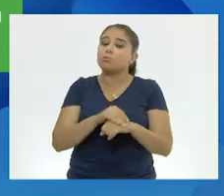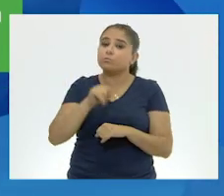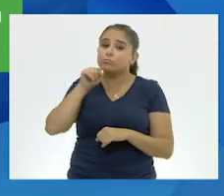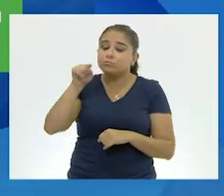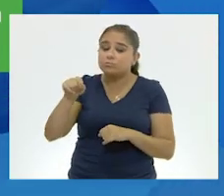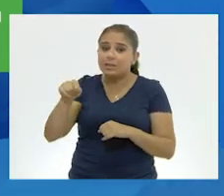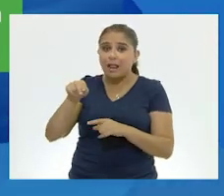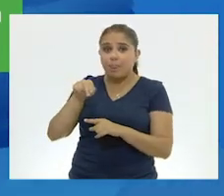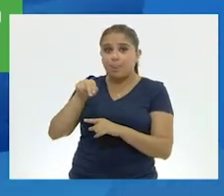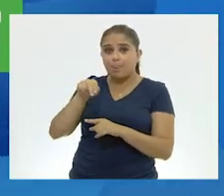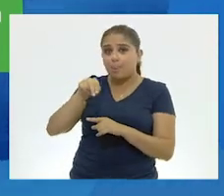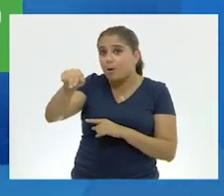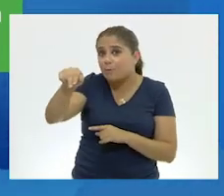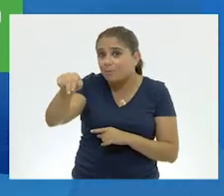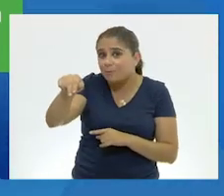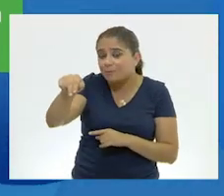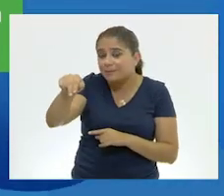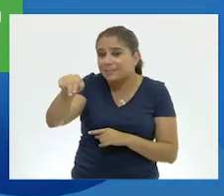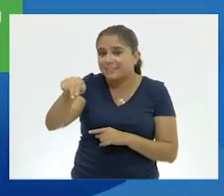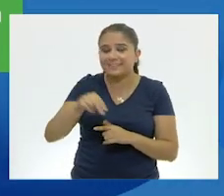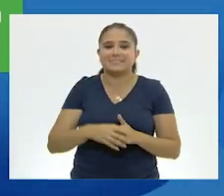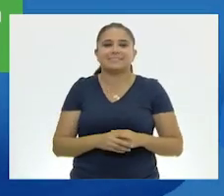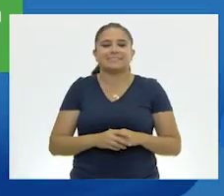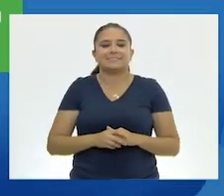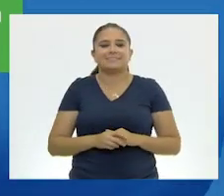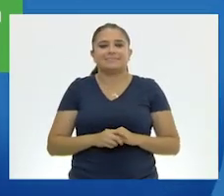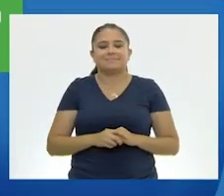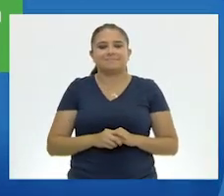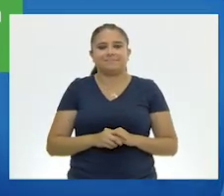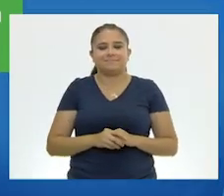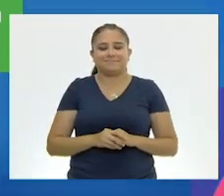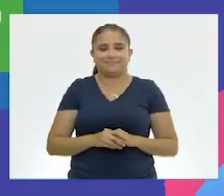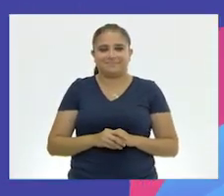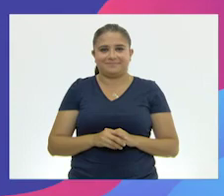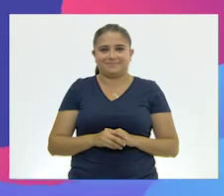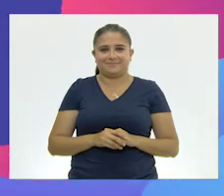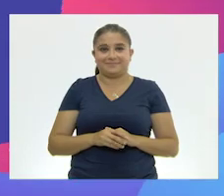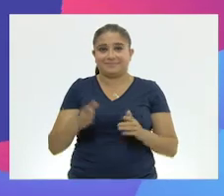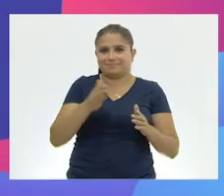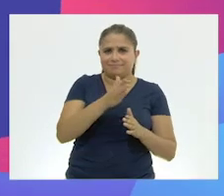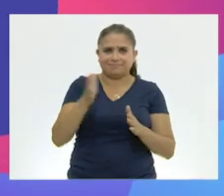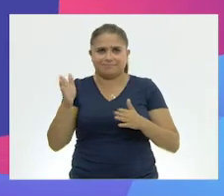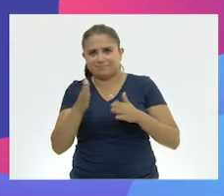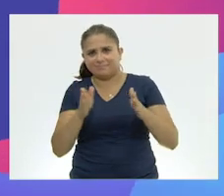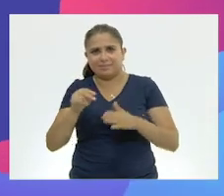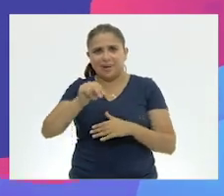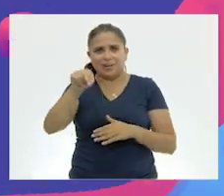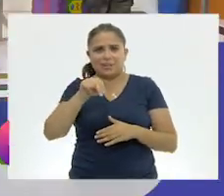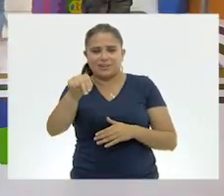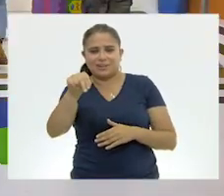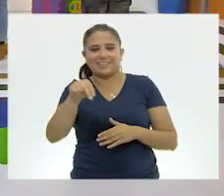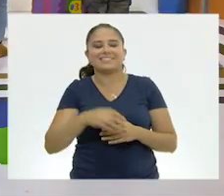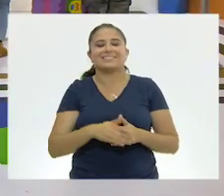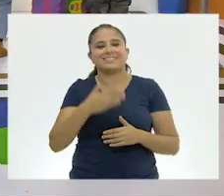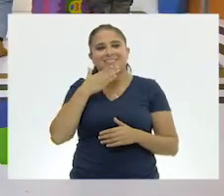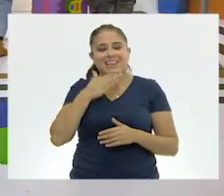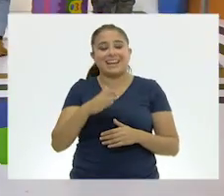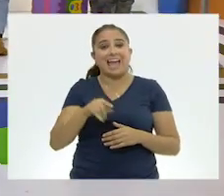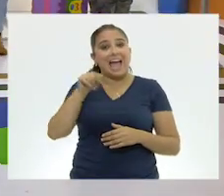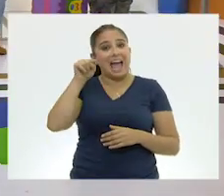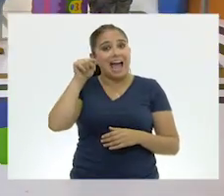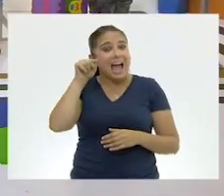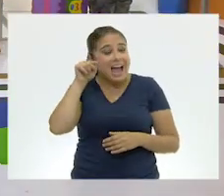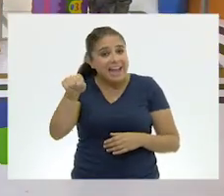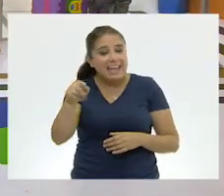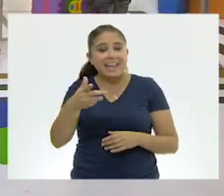el norte. ¿El norte? ¿De acuerdo? Aquí está el norte. Para acá. ¿Para qué? Acá está el norte. Acá está el norte. Muy bien. Ahí